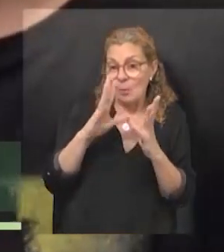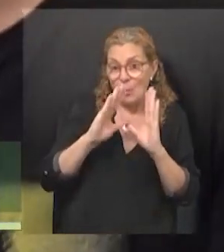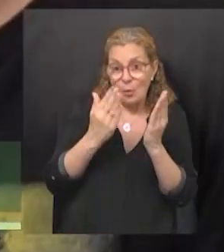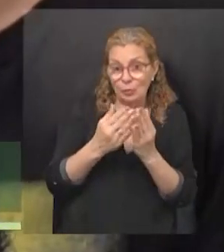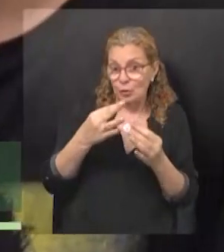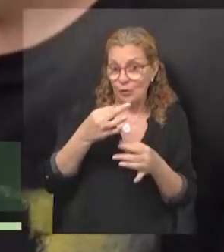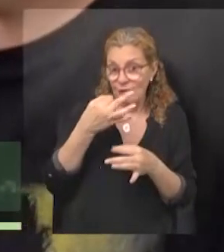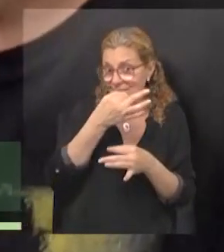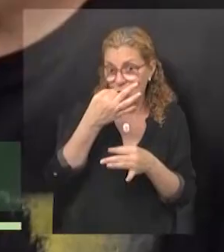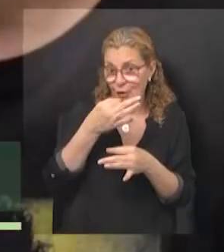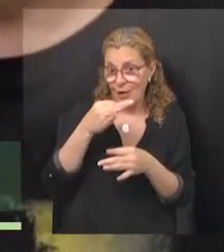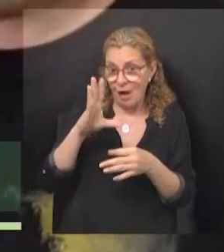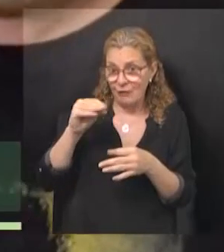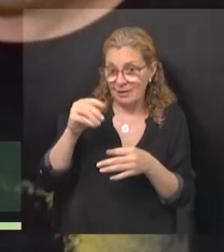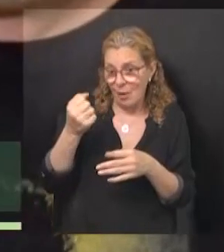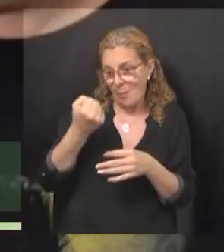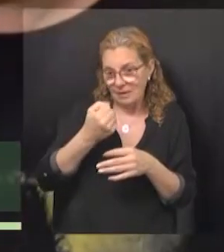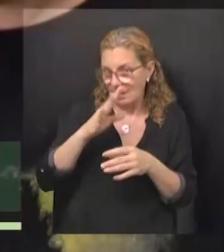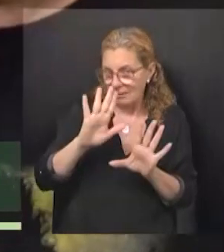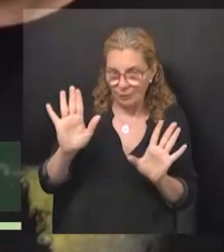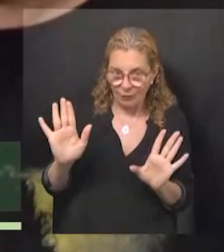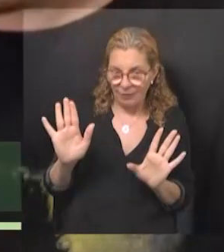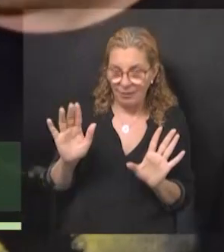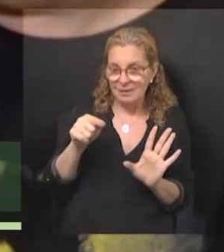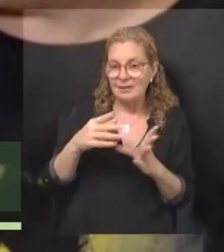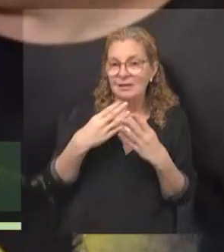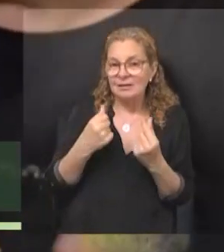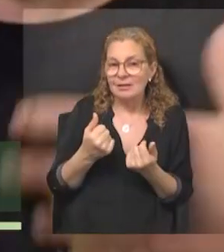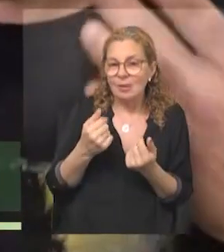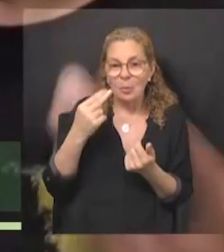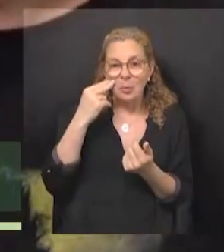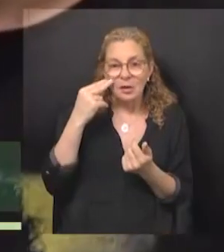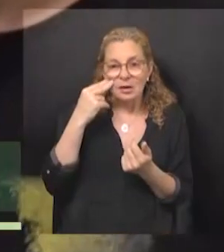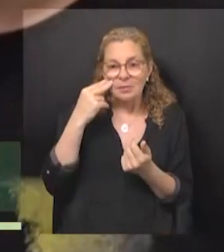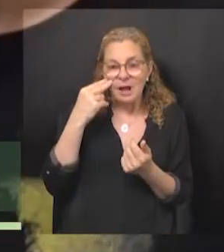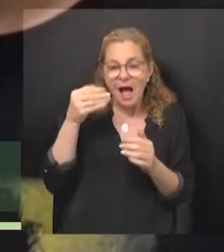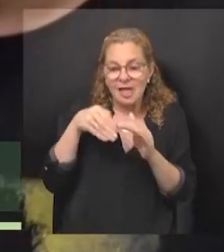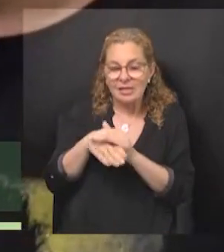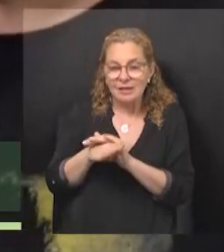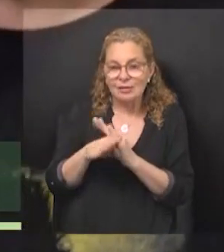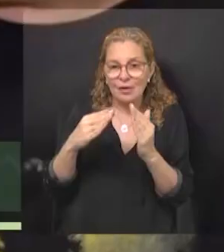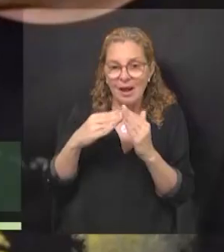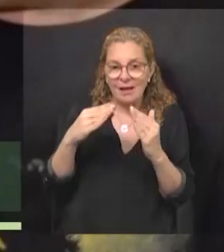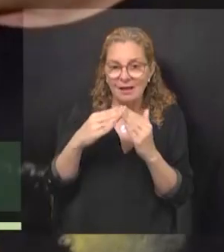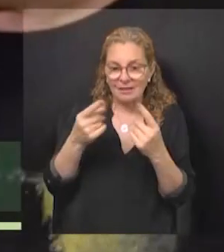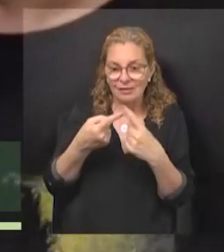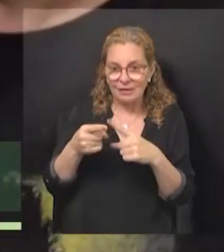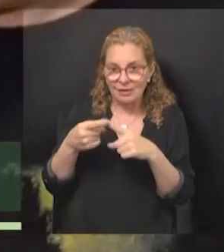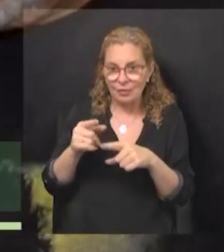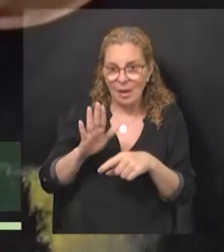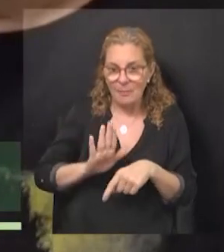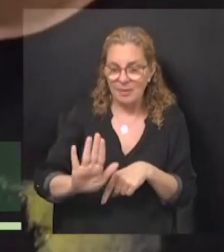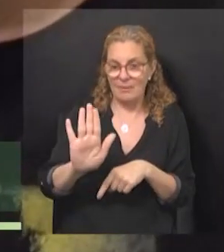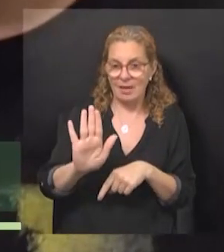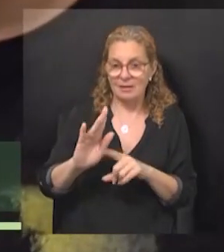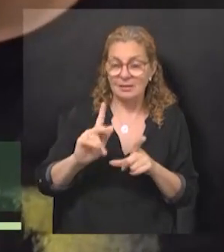mundo tiene una boca o es sicario en ese sentido se estaría afectando la intimidad del hogar las actividades privadas que también